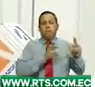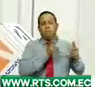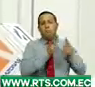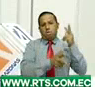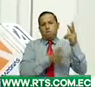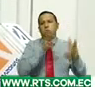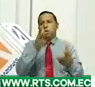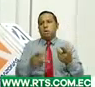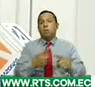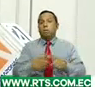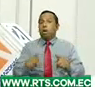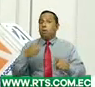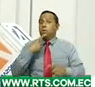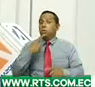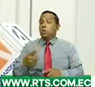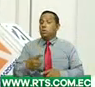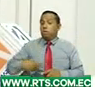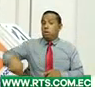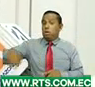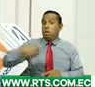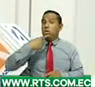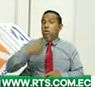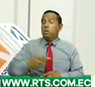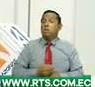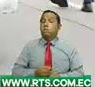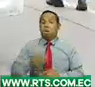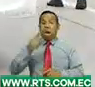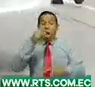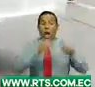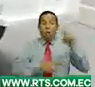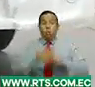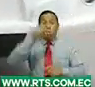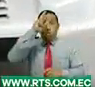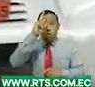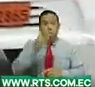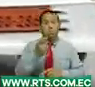toda la ley a quienes están especulando con el precio del transporte público. Informó Jorge Escobar.